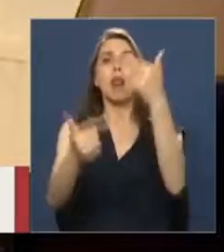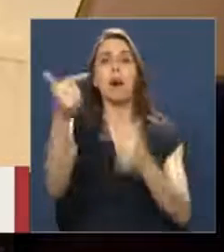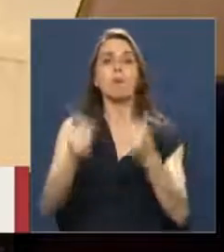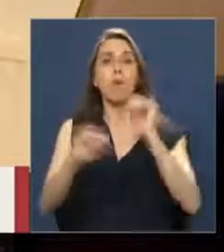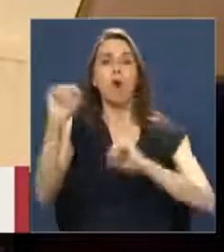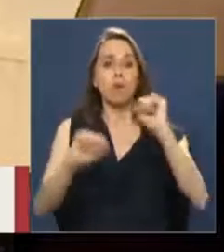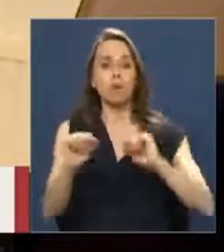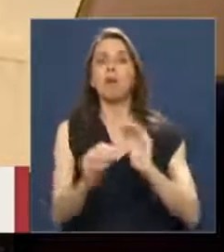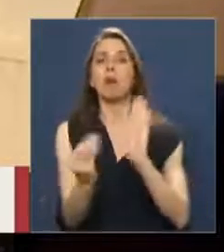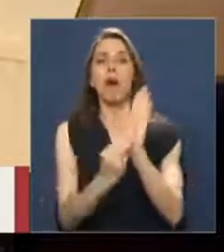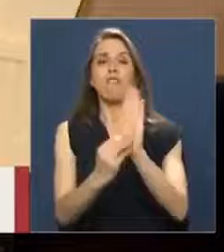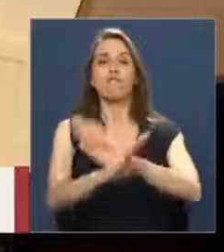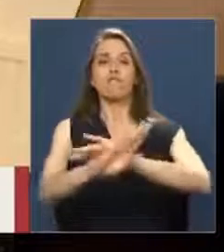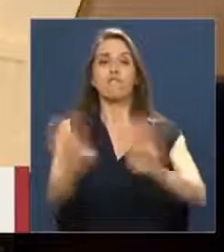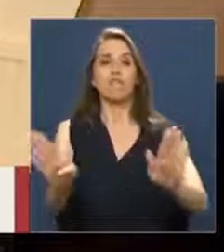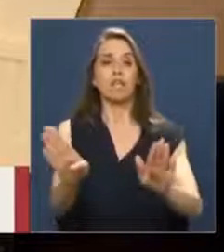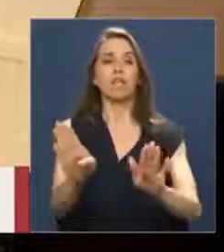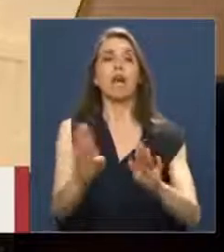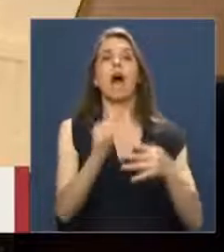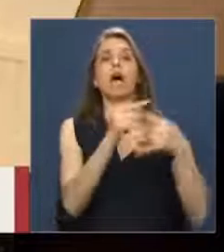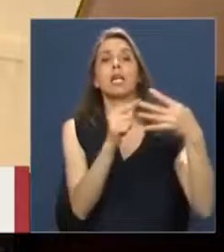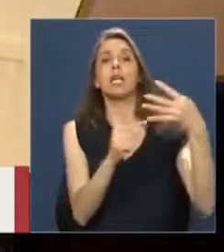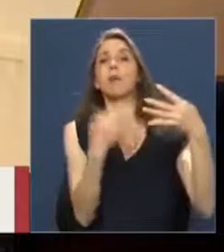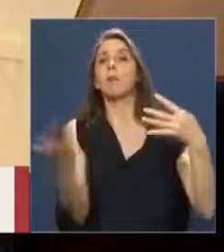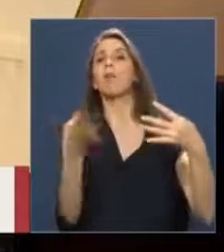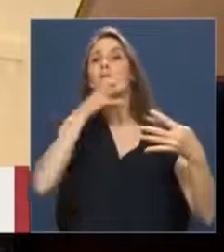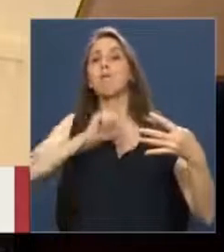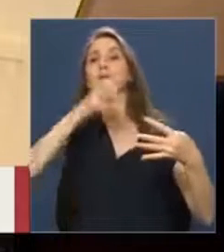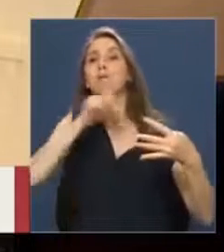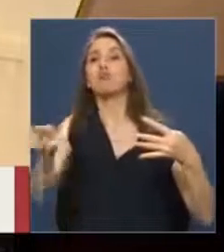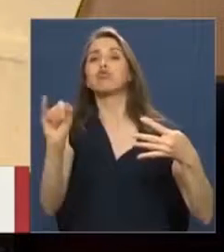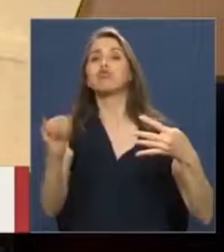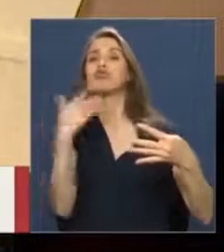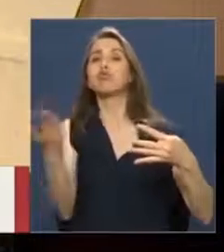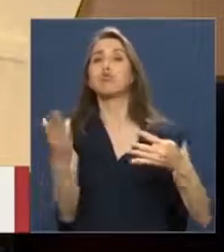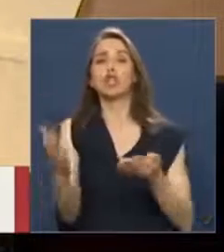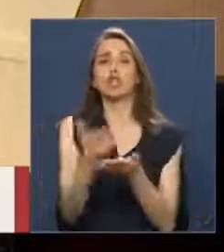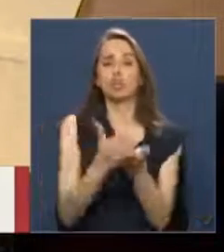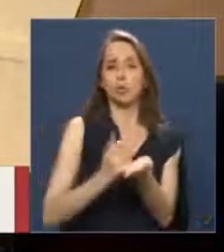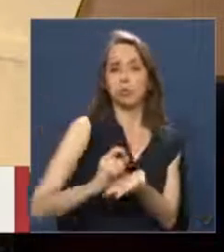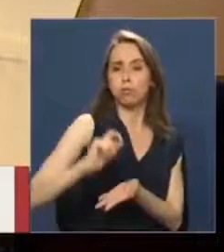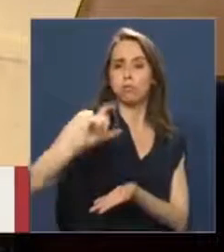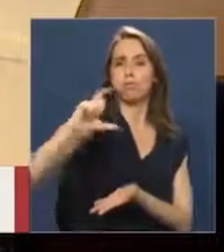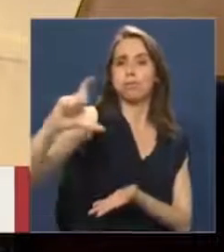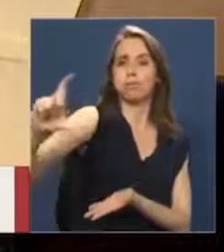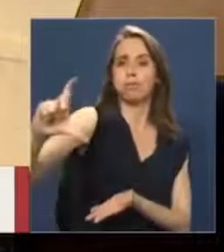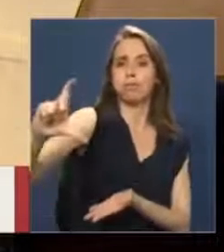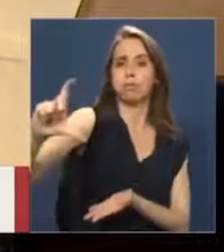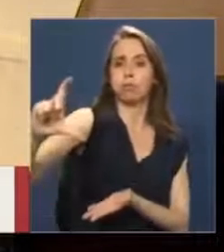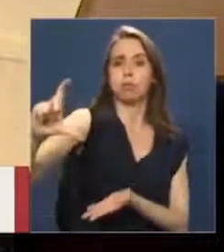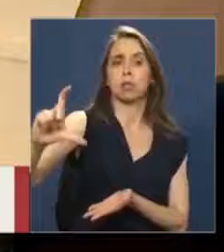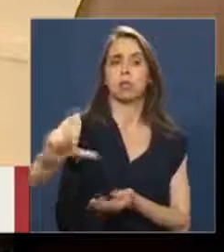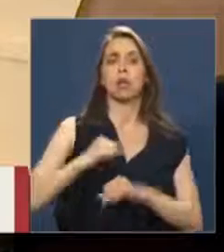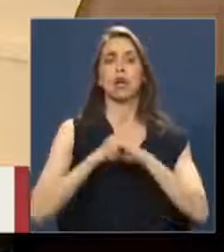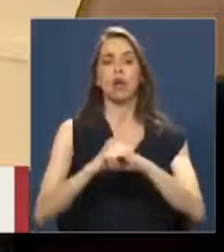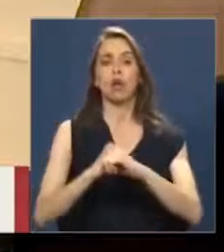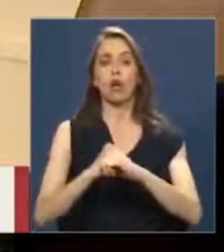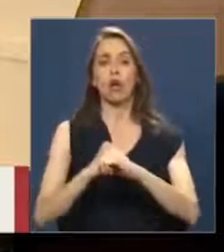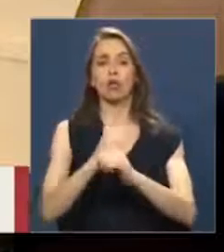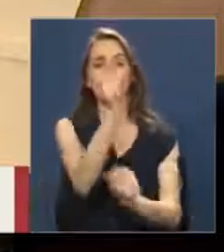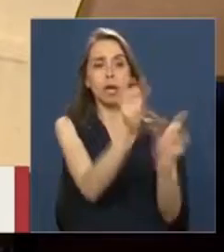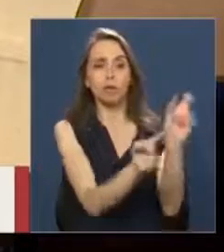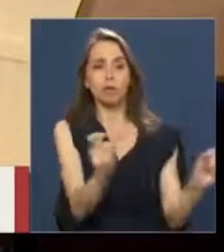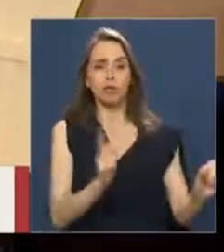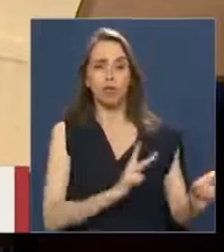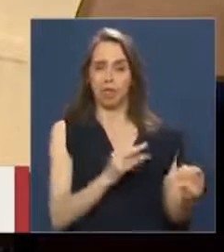política es ponerle fin a los privilegios, ponerle fin a estos sobresueldos que son un atentado para la dignidad de la